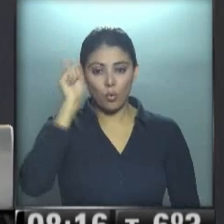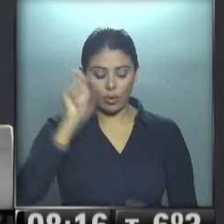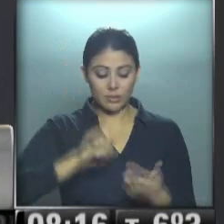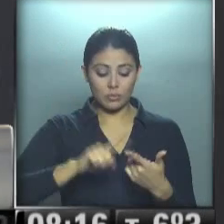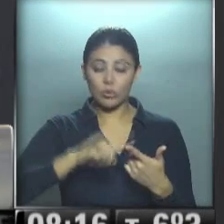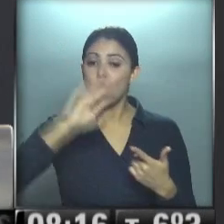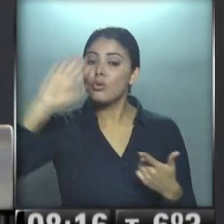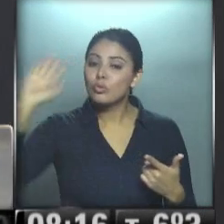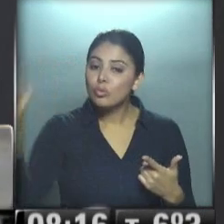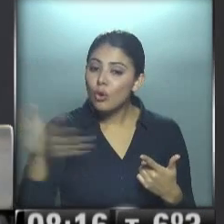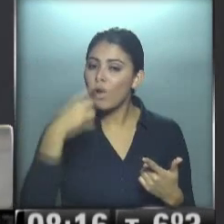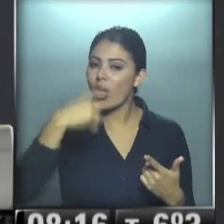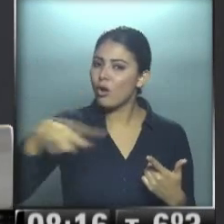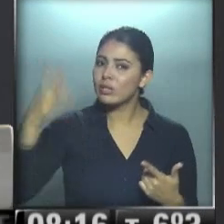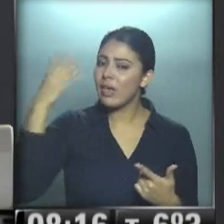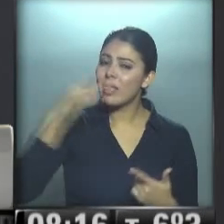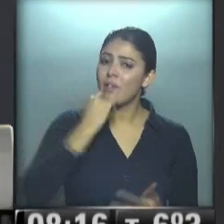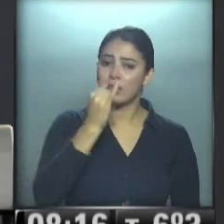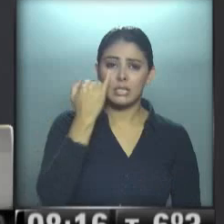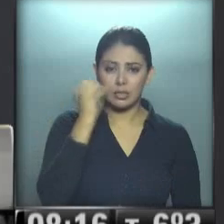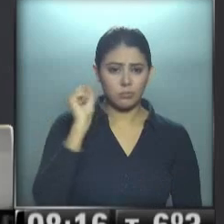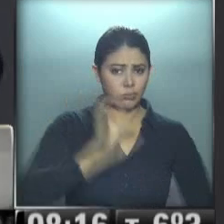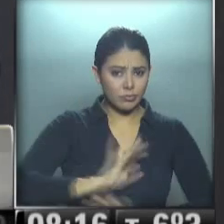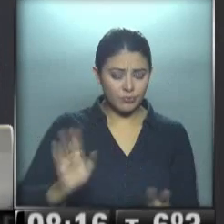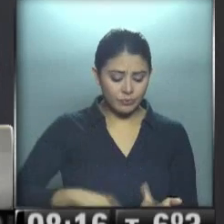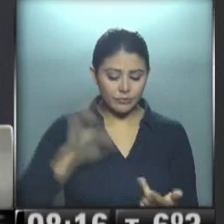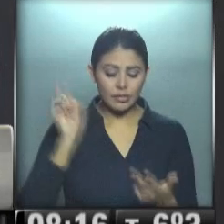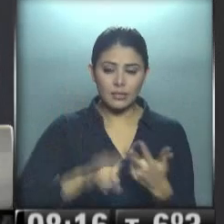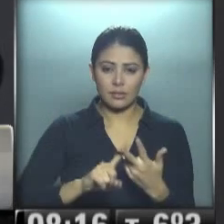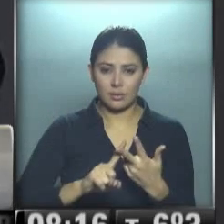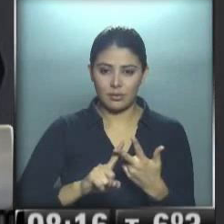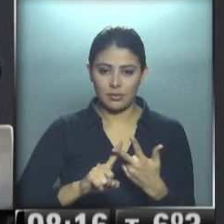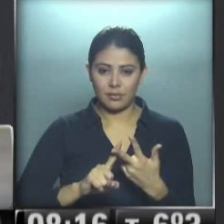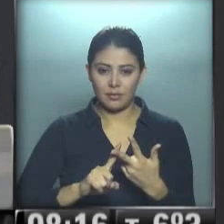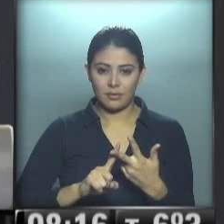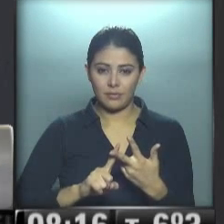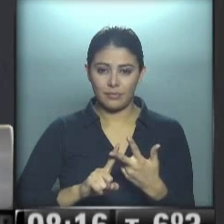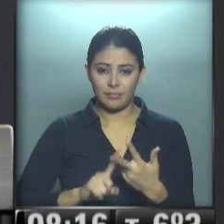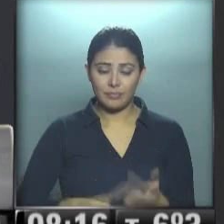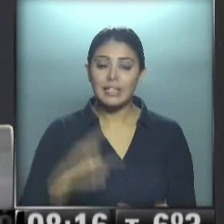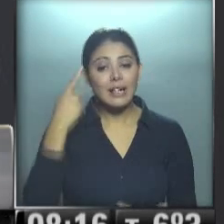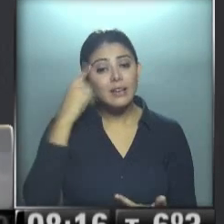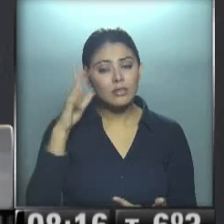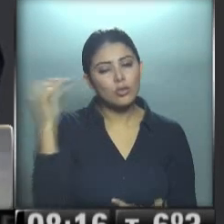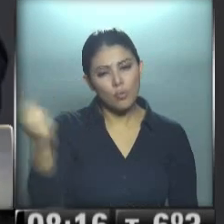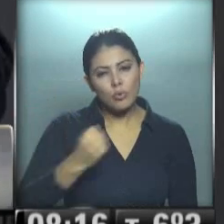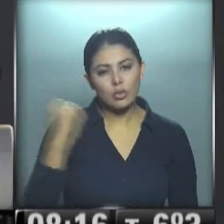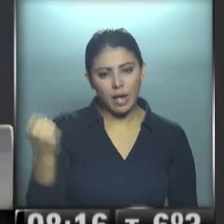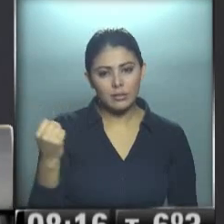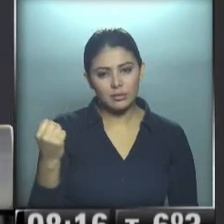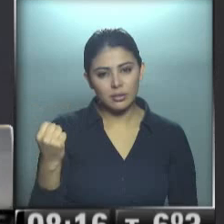todo lo que había que decir ya se dijo y en tercer lugar creo que es importante